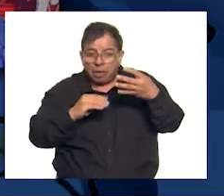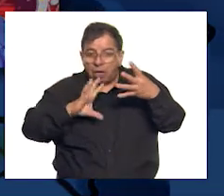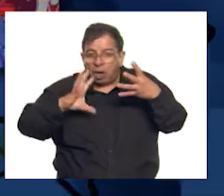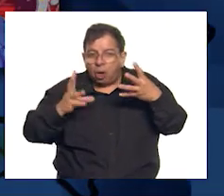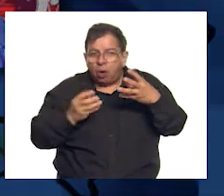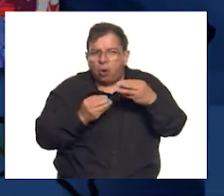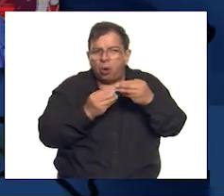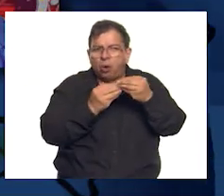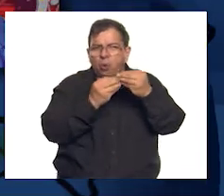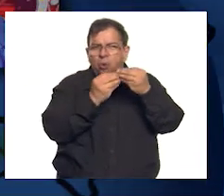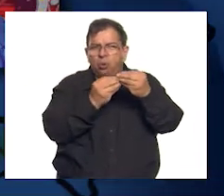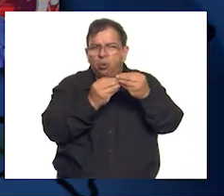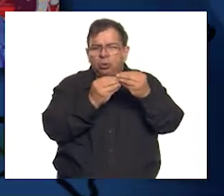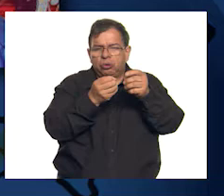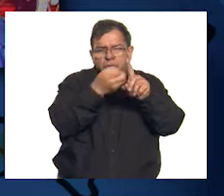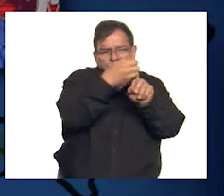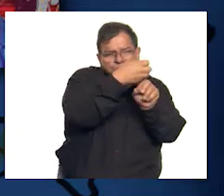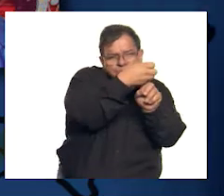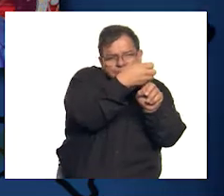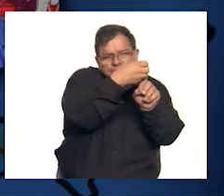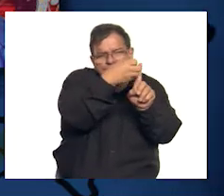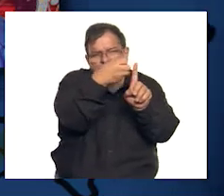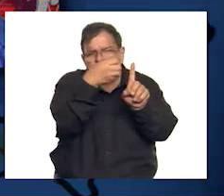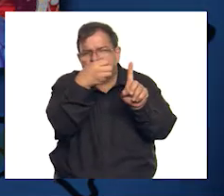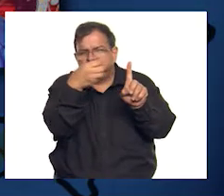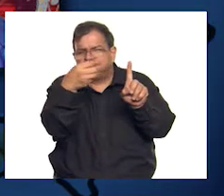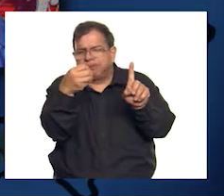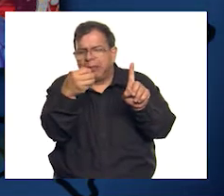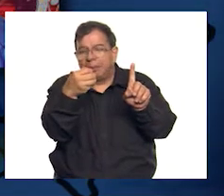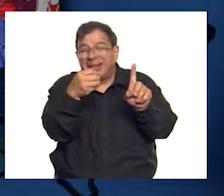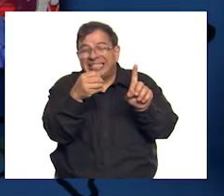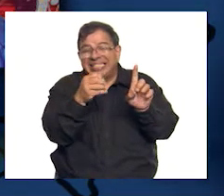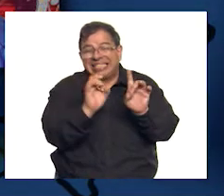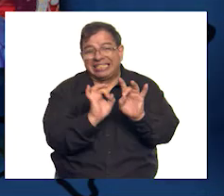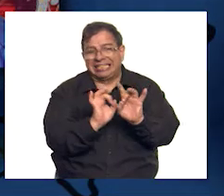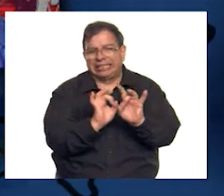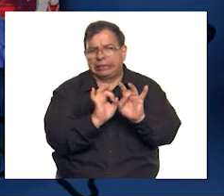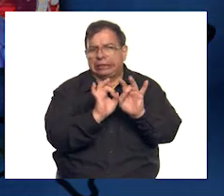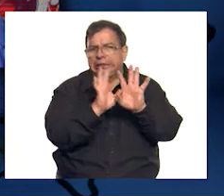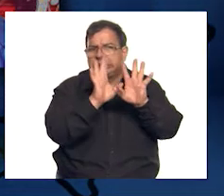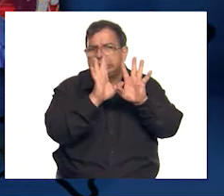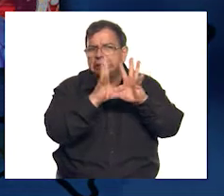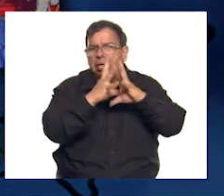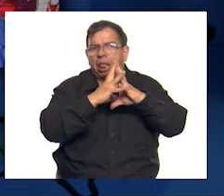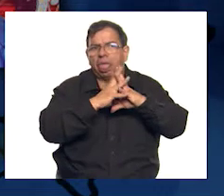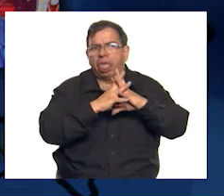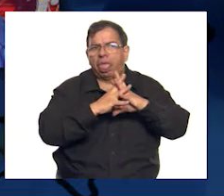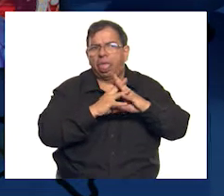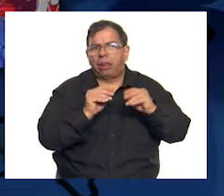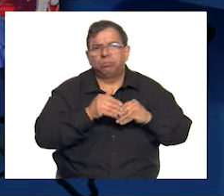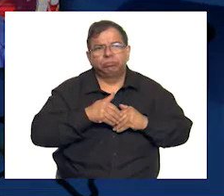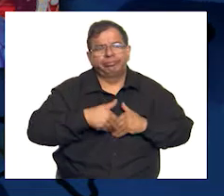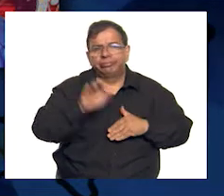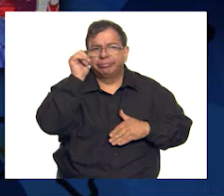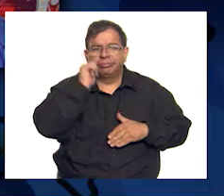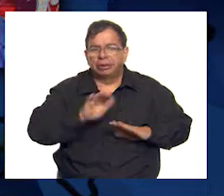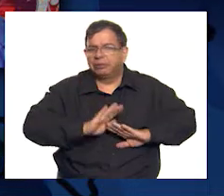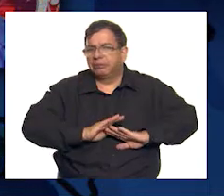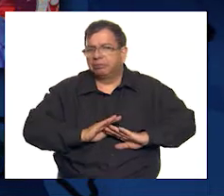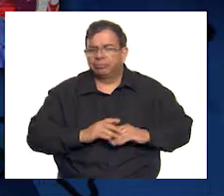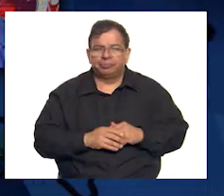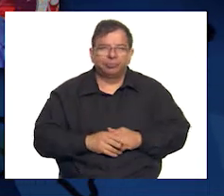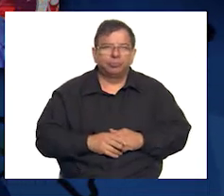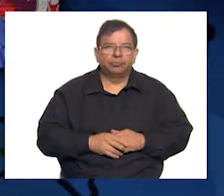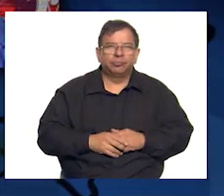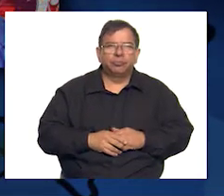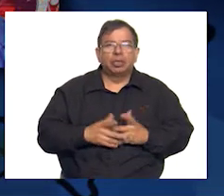conjuntamente en el marco de una estructura que, por ser extremadamente frágil, puede desaparecer para siempre con suma facilidad. Por